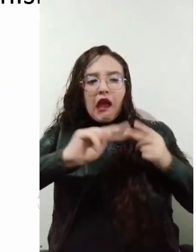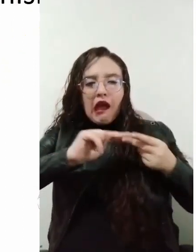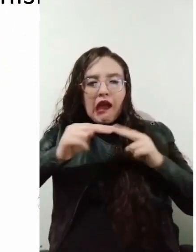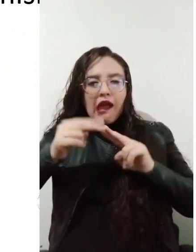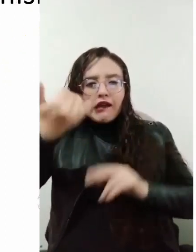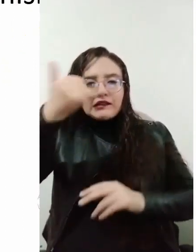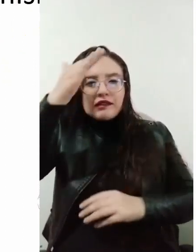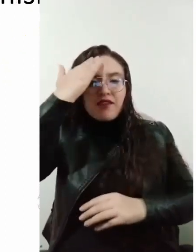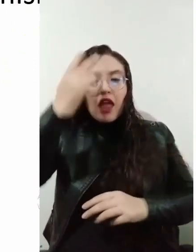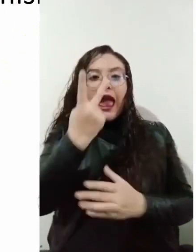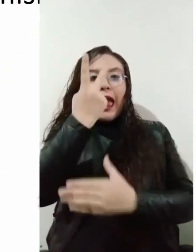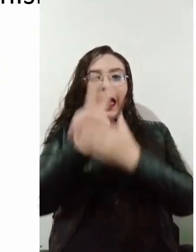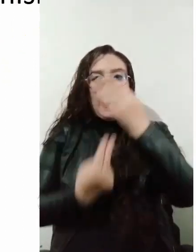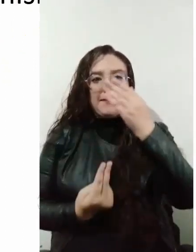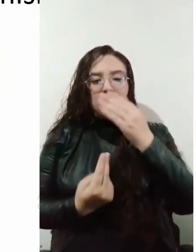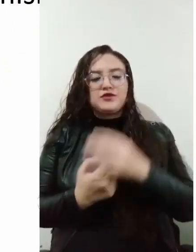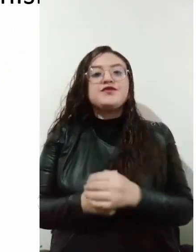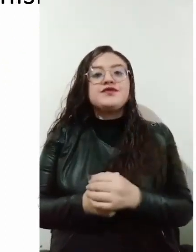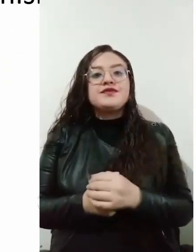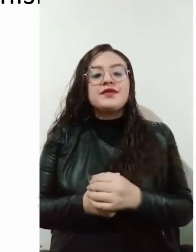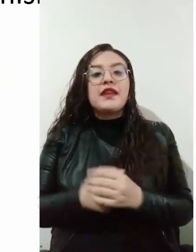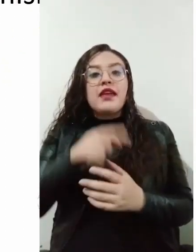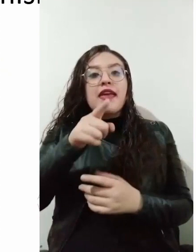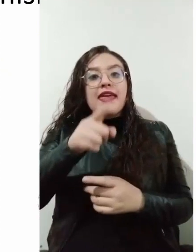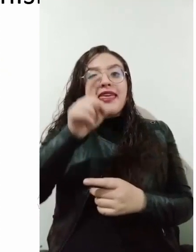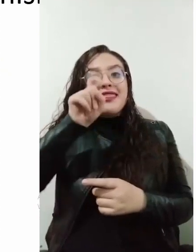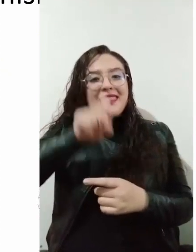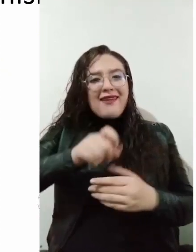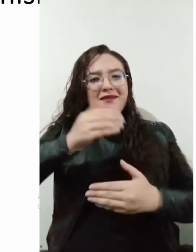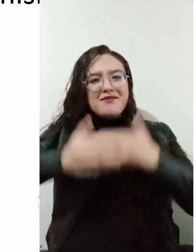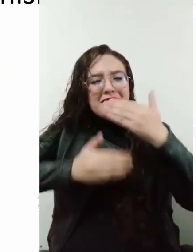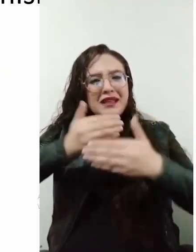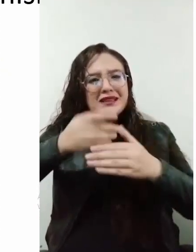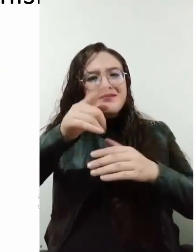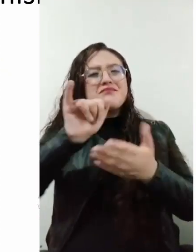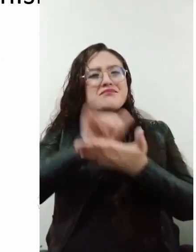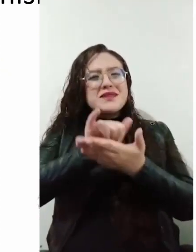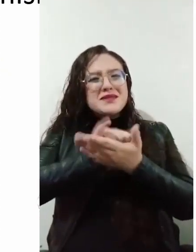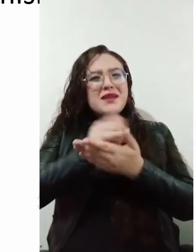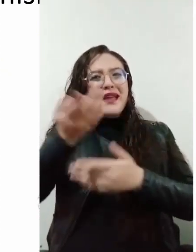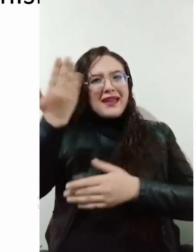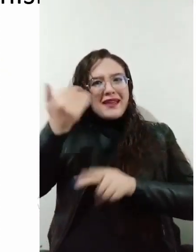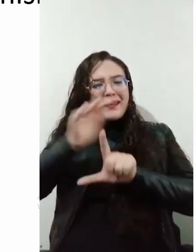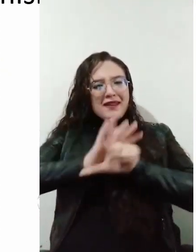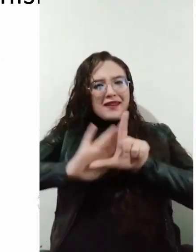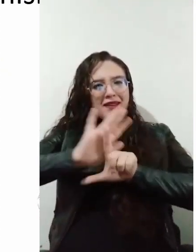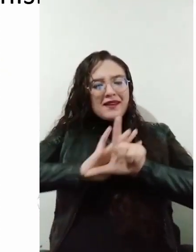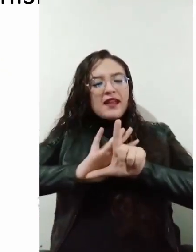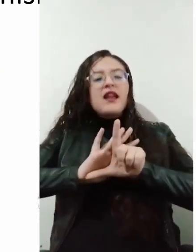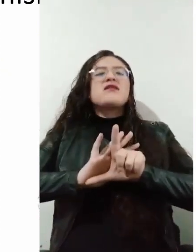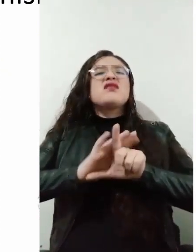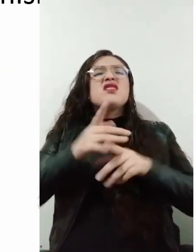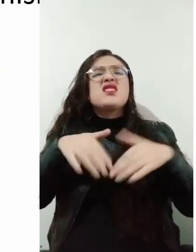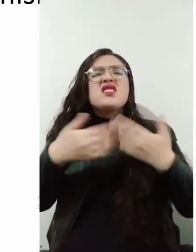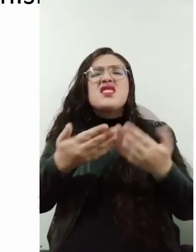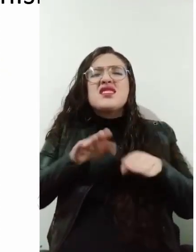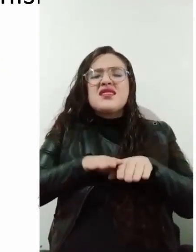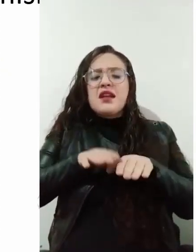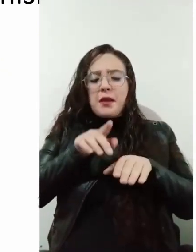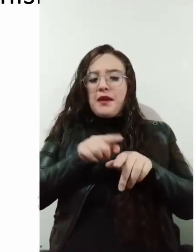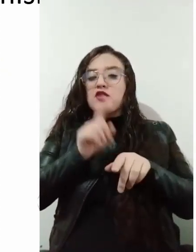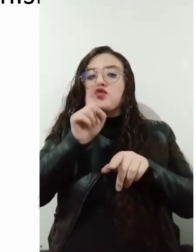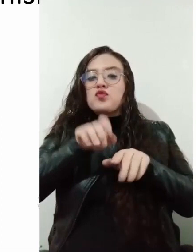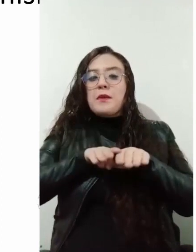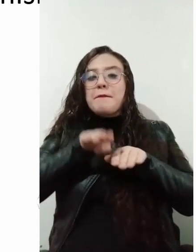relación de velocidad que tendrían los dos piñones. Es de recordar que el paso de los piñones debe ser el mismo,